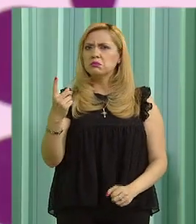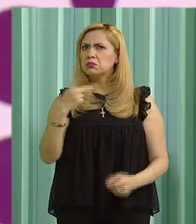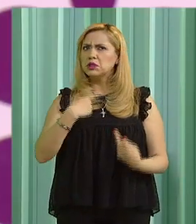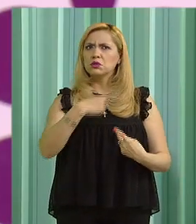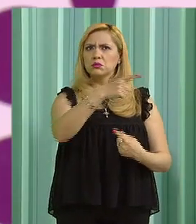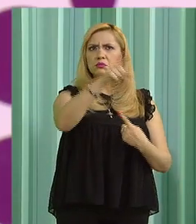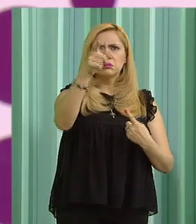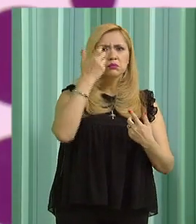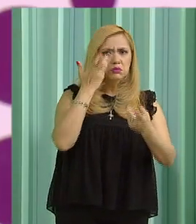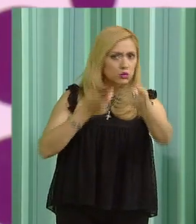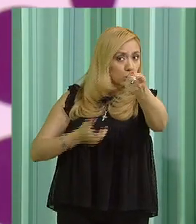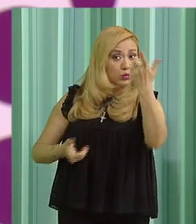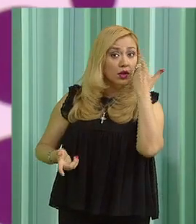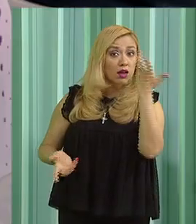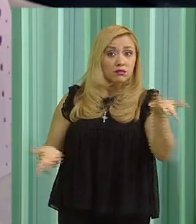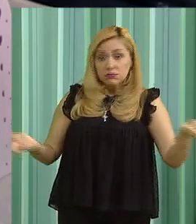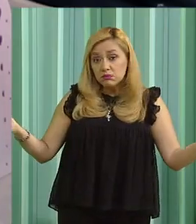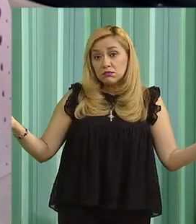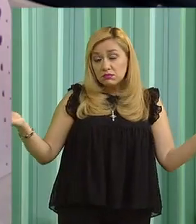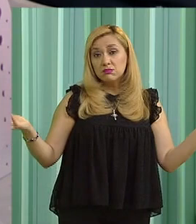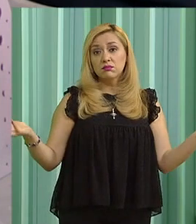importante que ha tenido